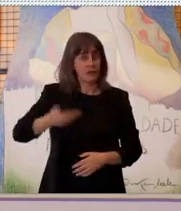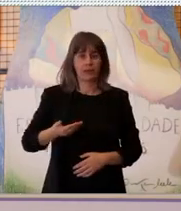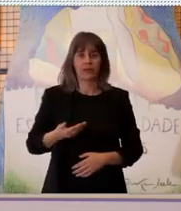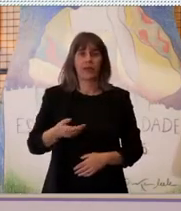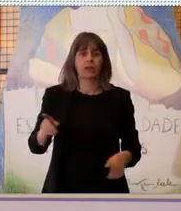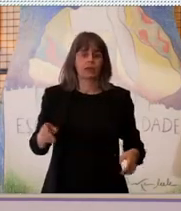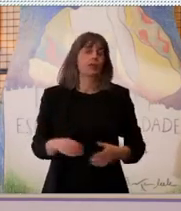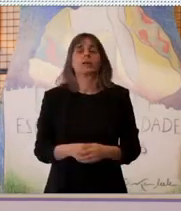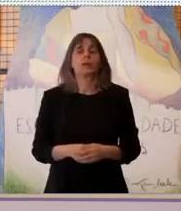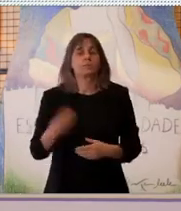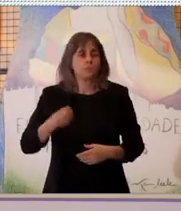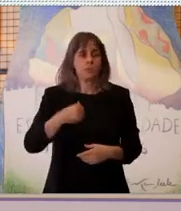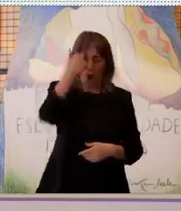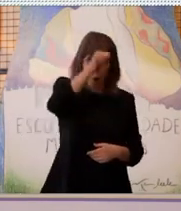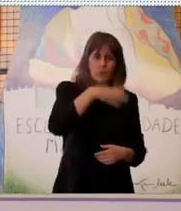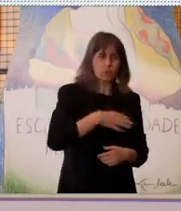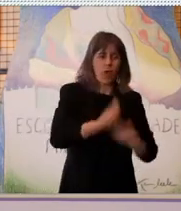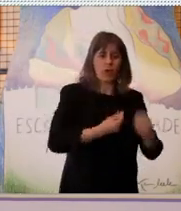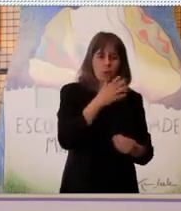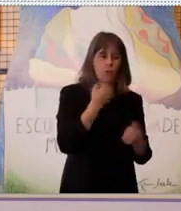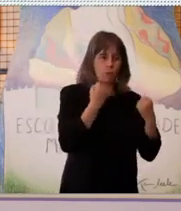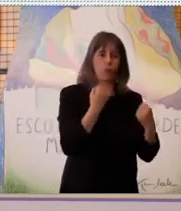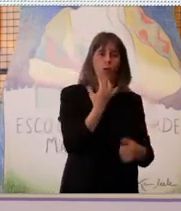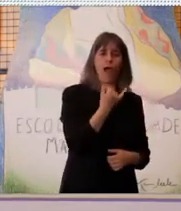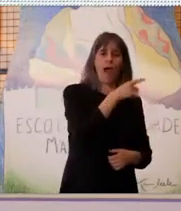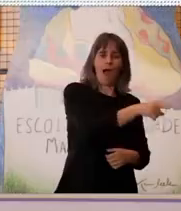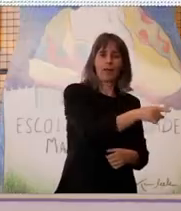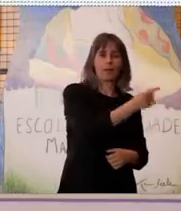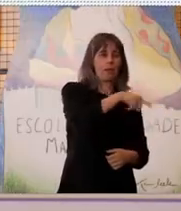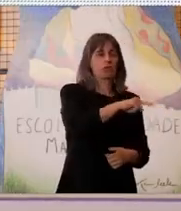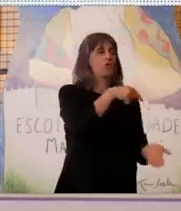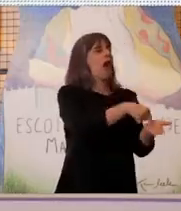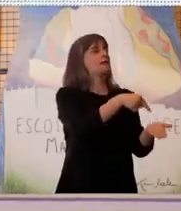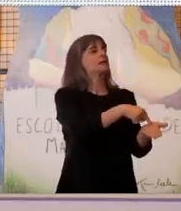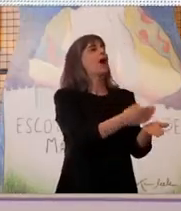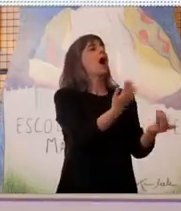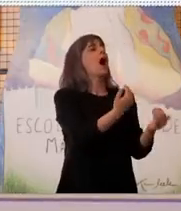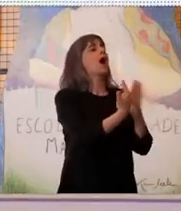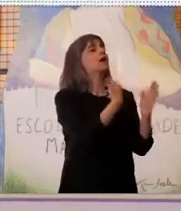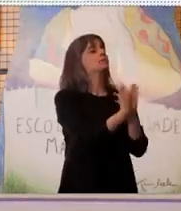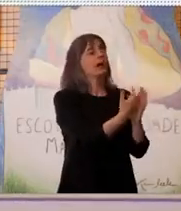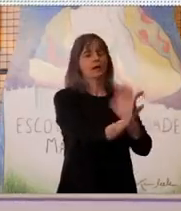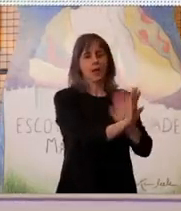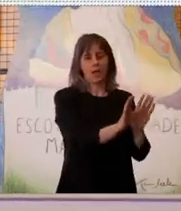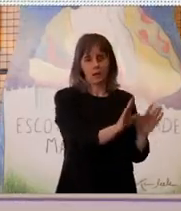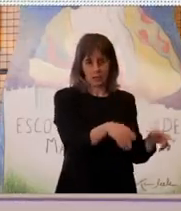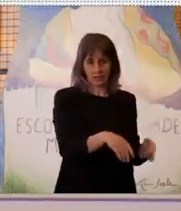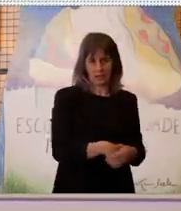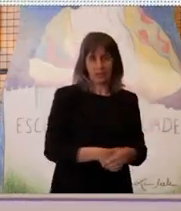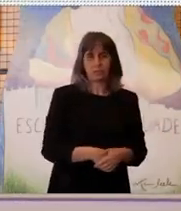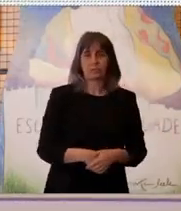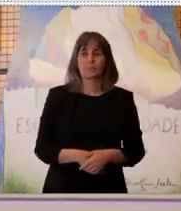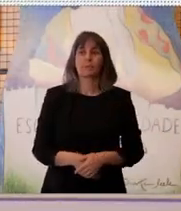tus partidos y ellos pueden hacerlo porque tienen poder y nadie les va a pasar cuentas de lo que están haciendo con el compañero del pb al lado de que están